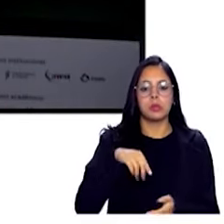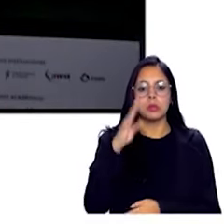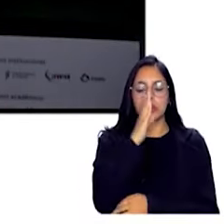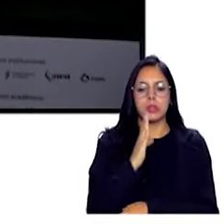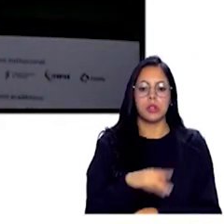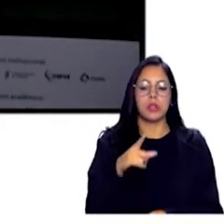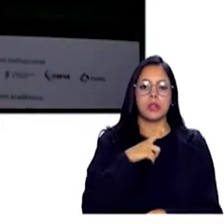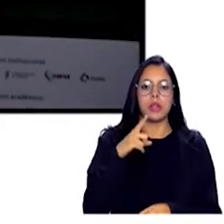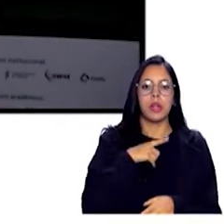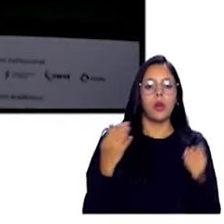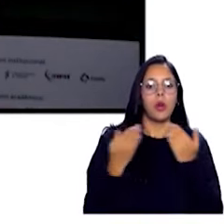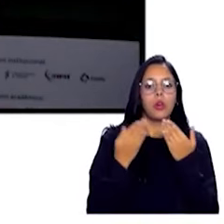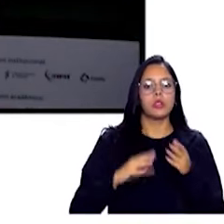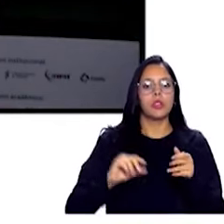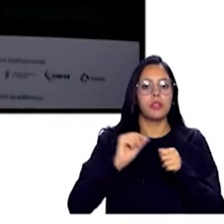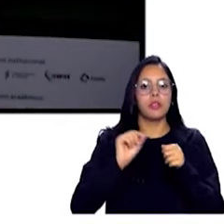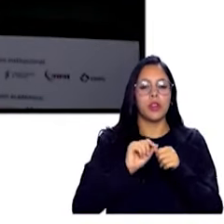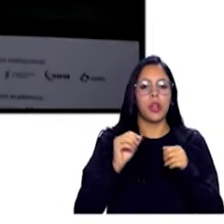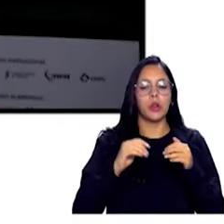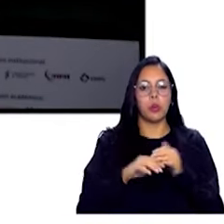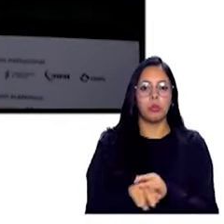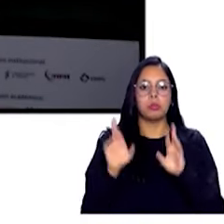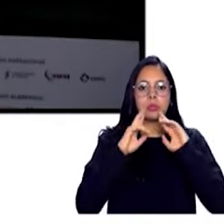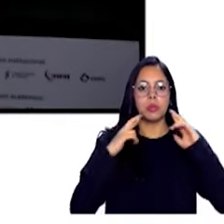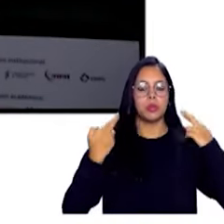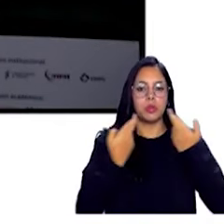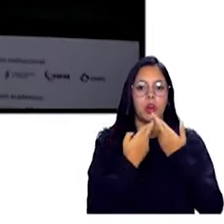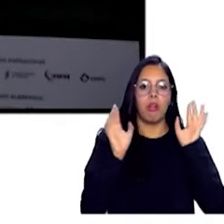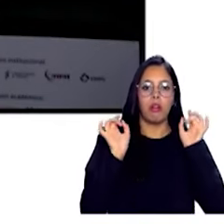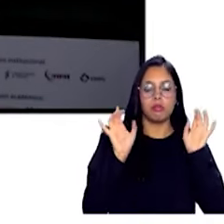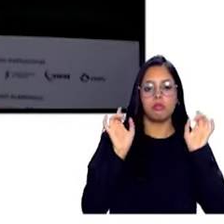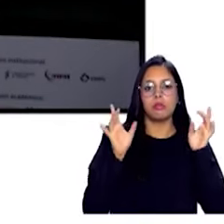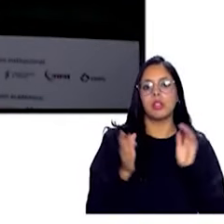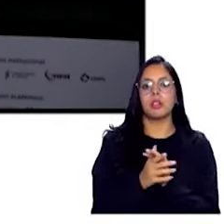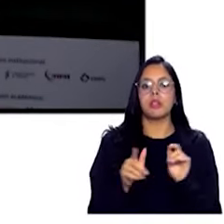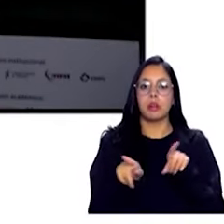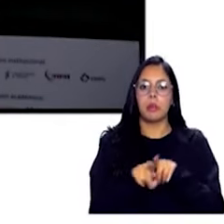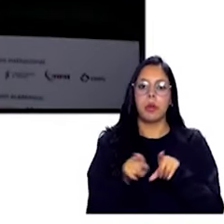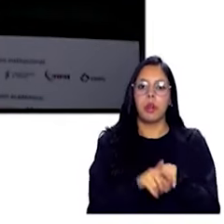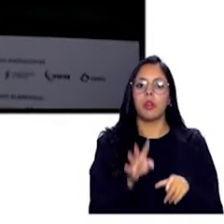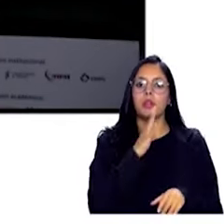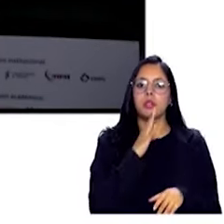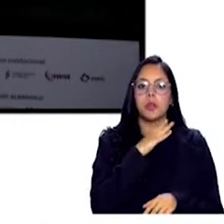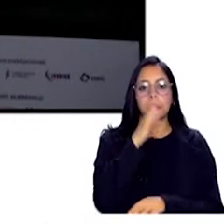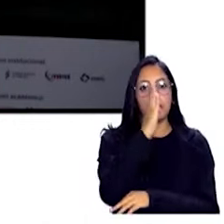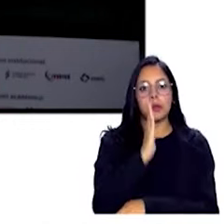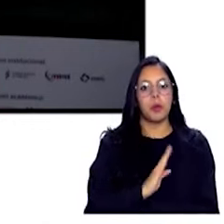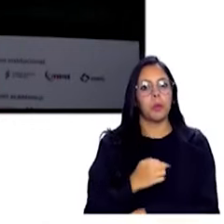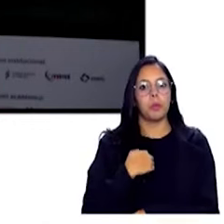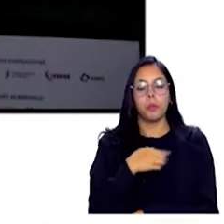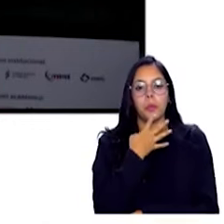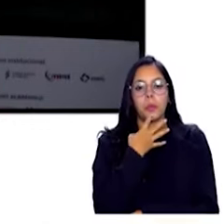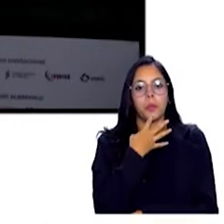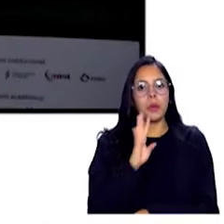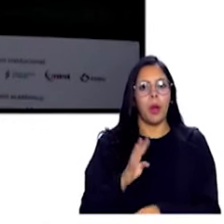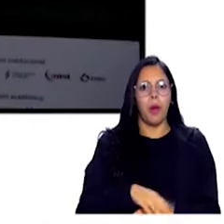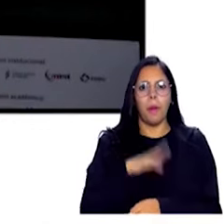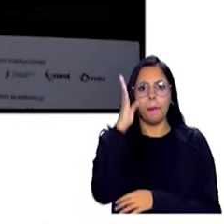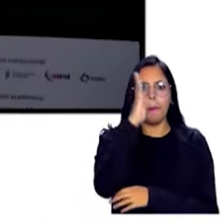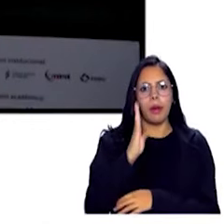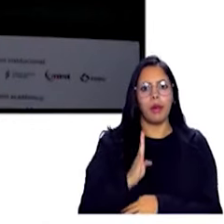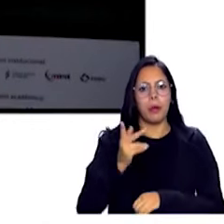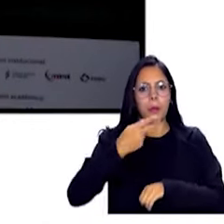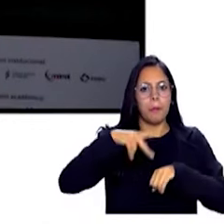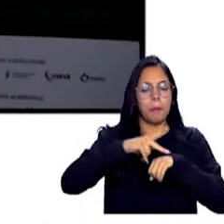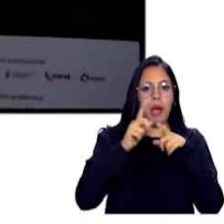encuentro y también para conocer brasilo lo conocía es un paí gigantesco Y precioso y luego la Ciudad que